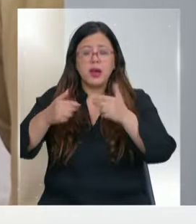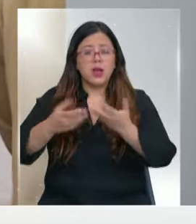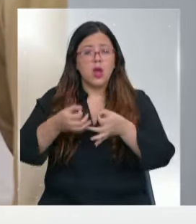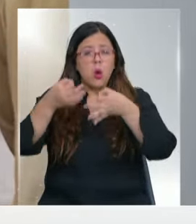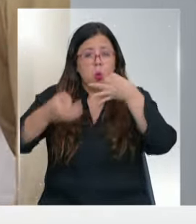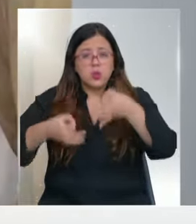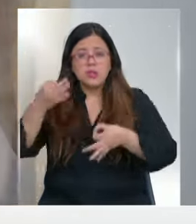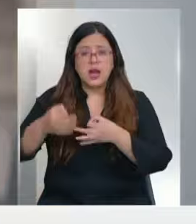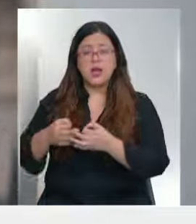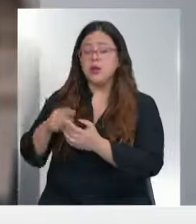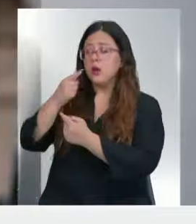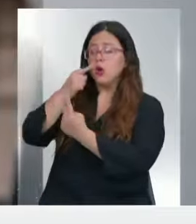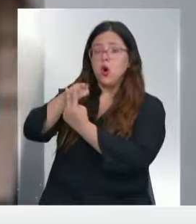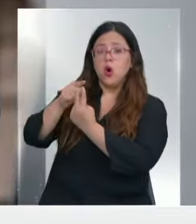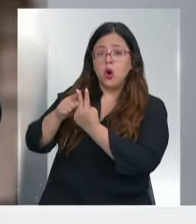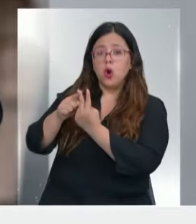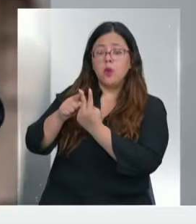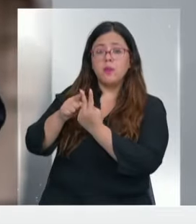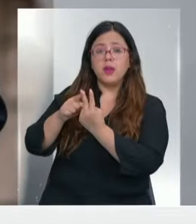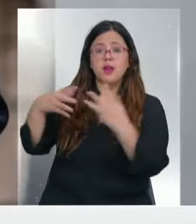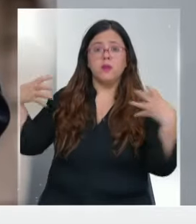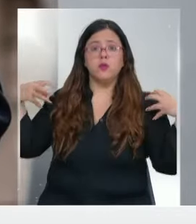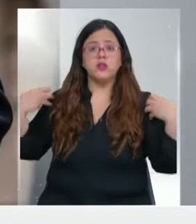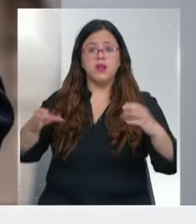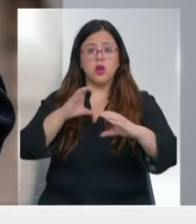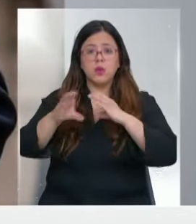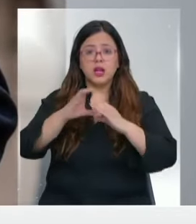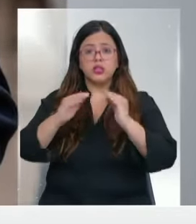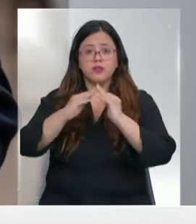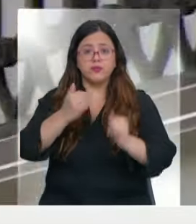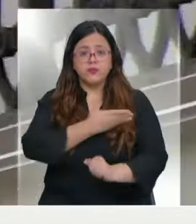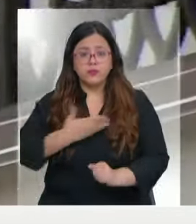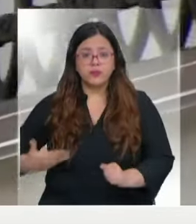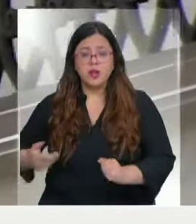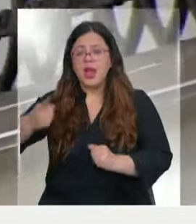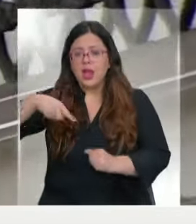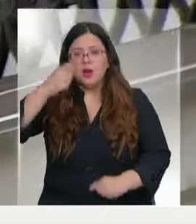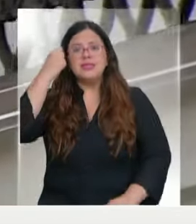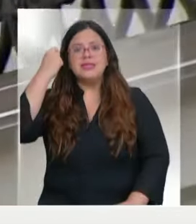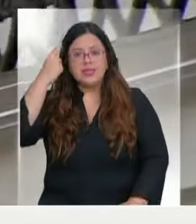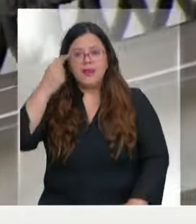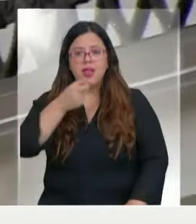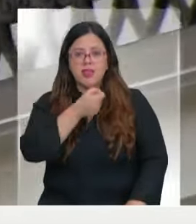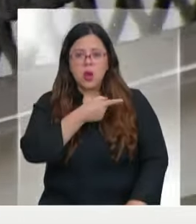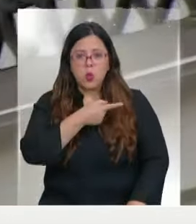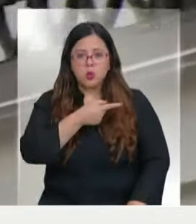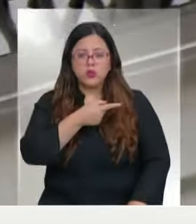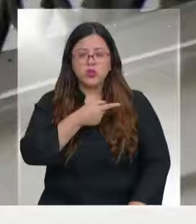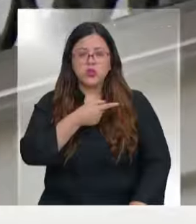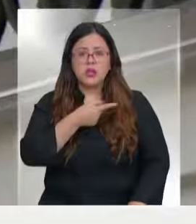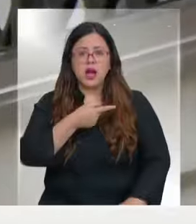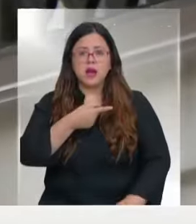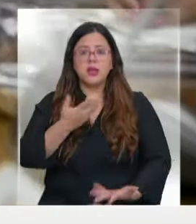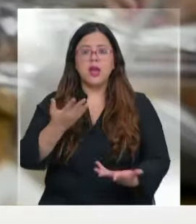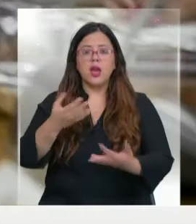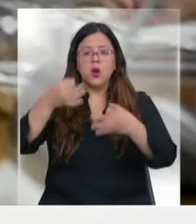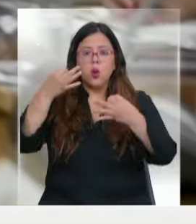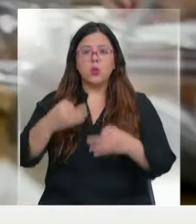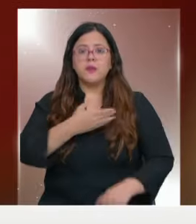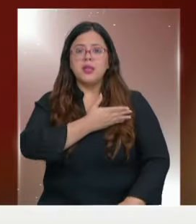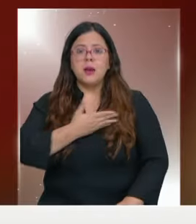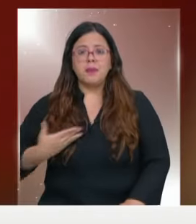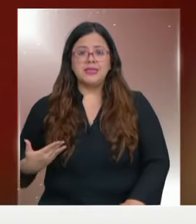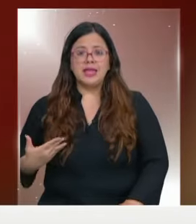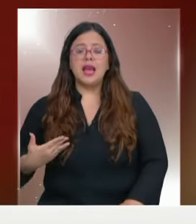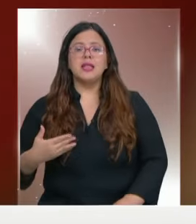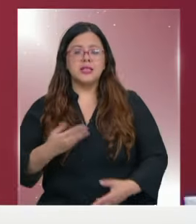diseño comunicacional y coordinación en la moneda, habrían sido los primeros en enterarse de esta denuncia en voz del mandatario el martes